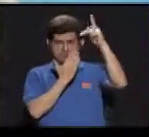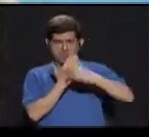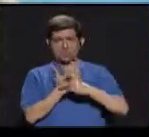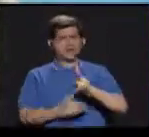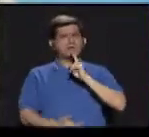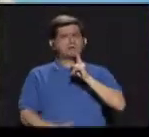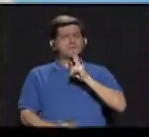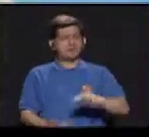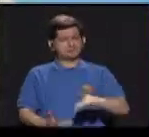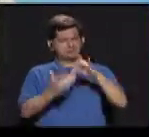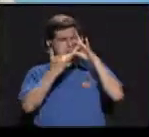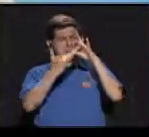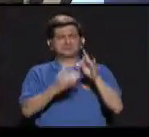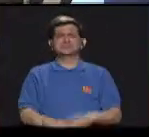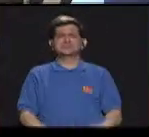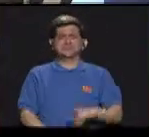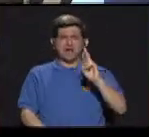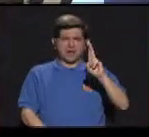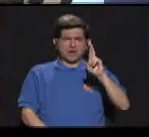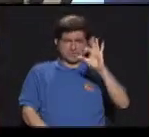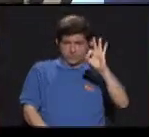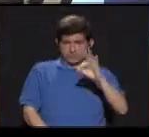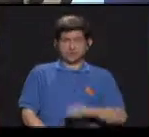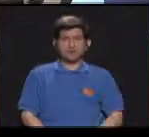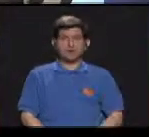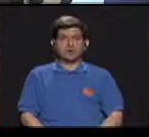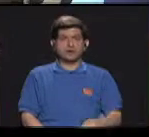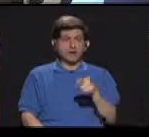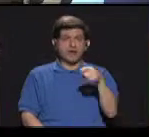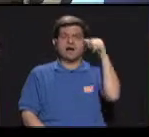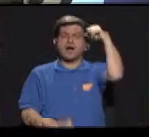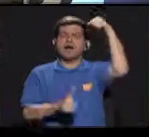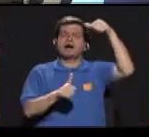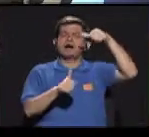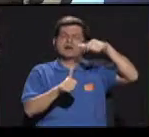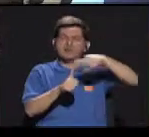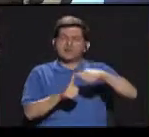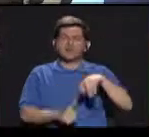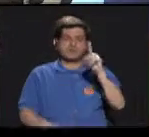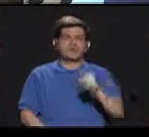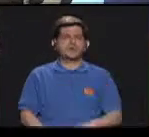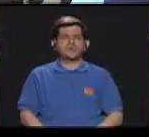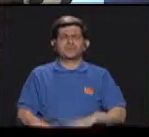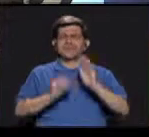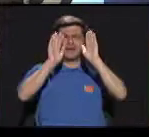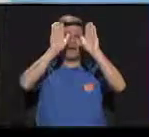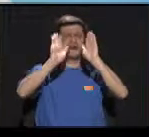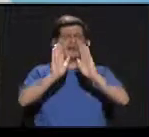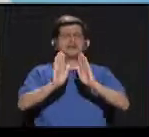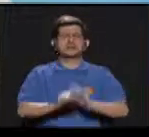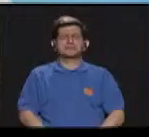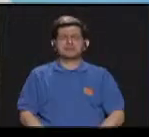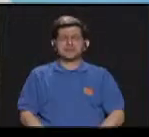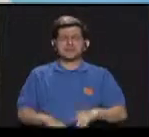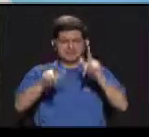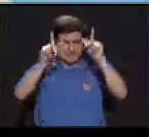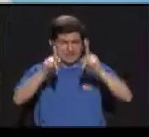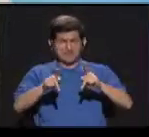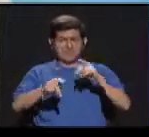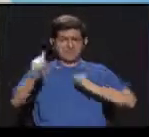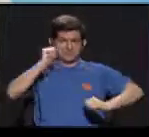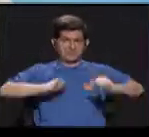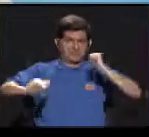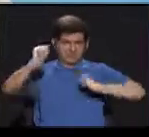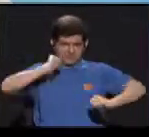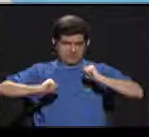programa realmente especial, Rocío. Así es. Como es recordar a una gran figura, a una gran figura